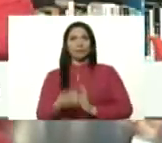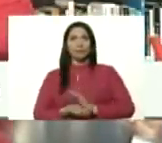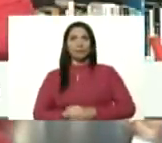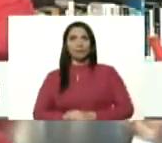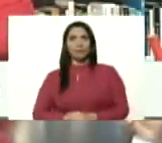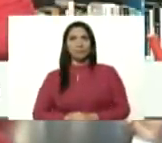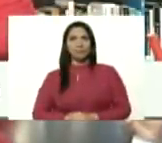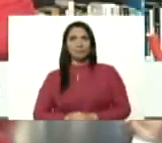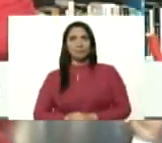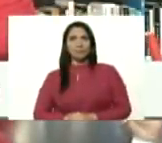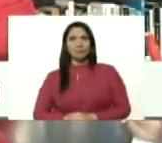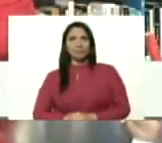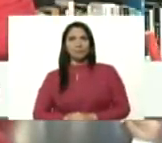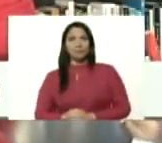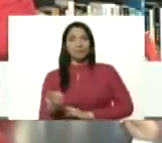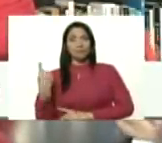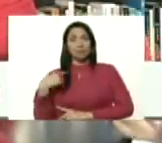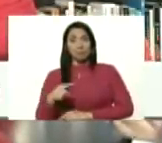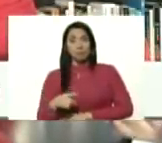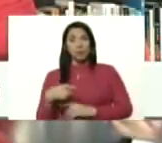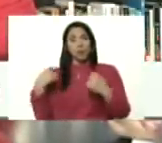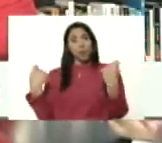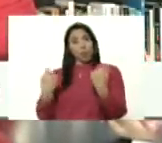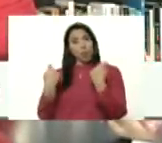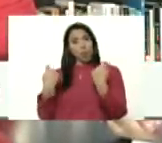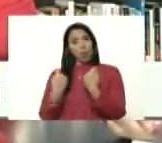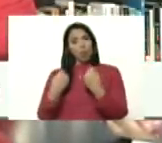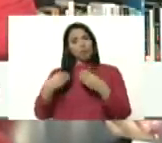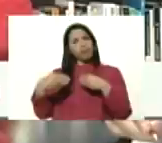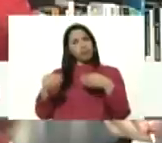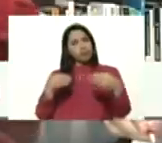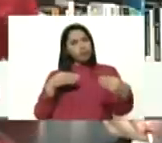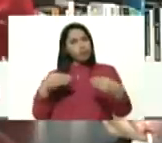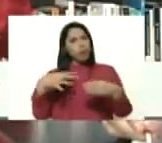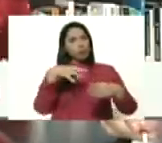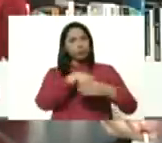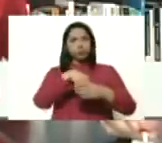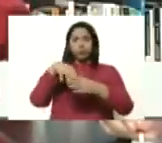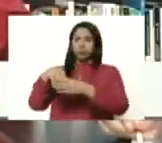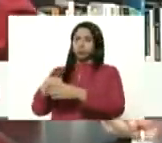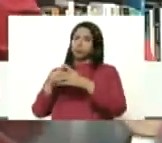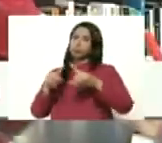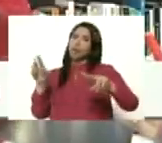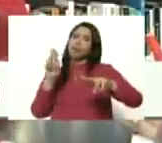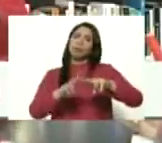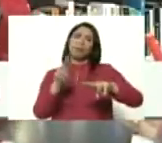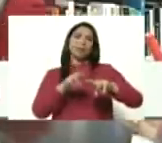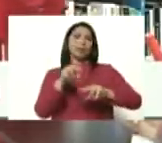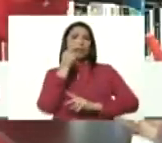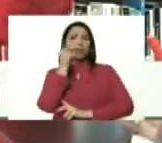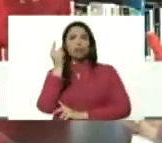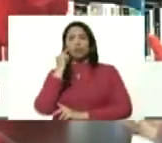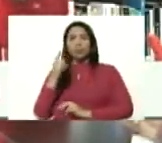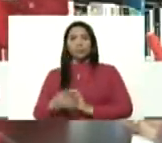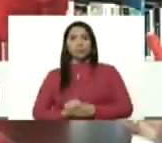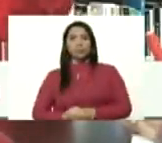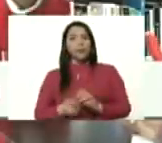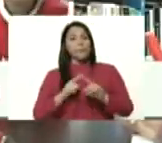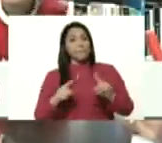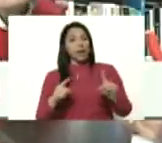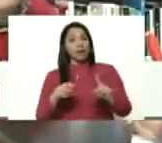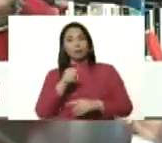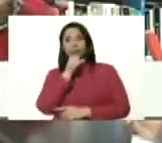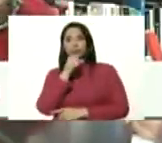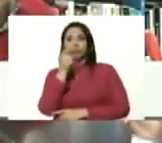mayo, tendremos una jornada de flexibilización de la cuarentena para los niños y niñas y para los